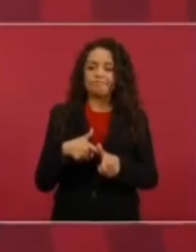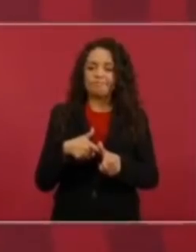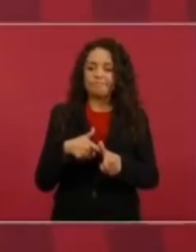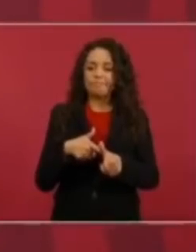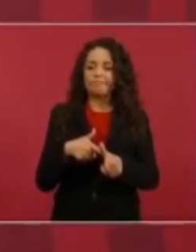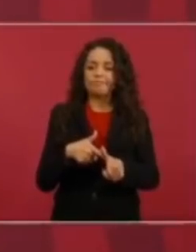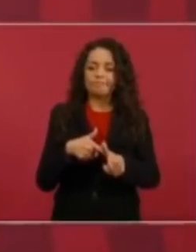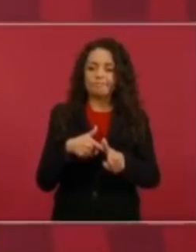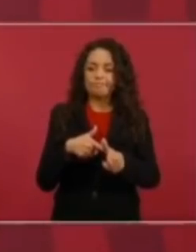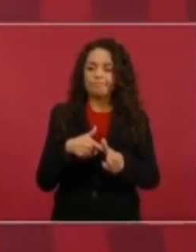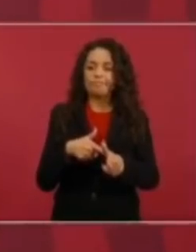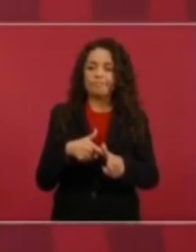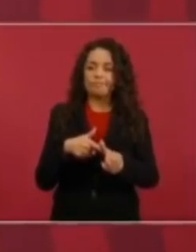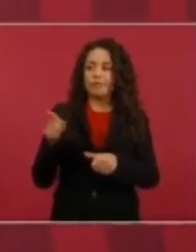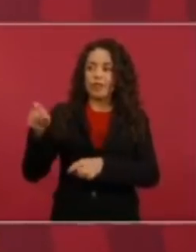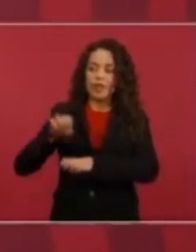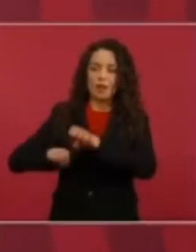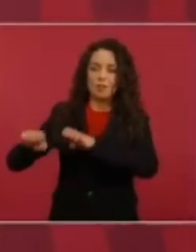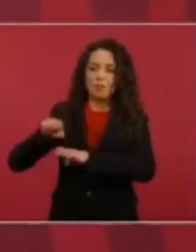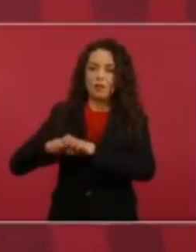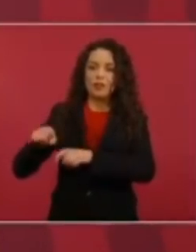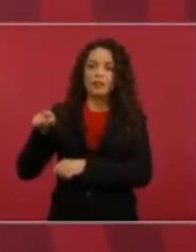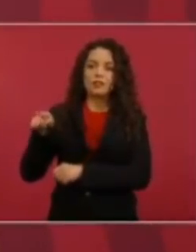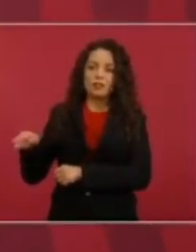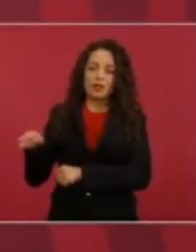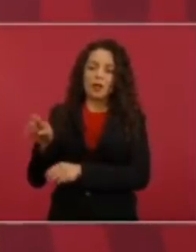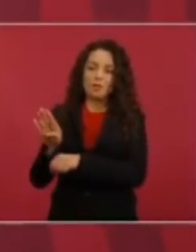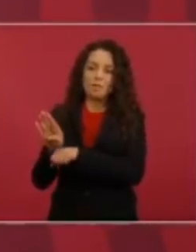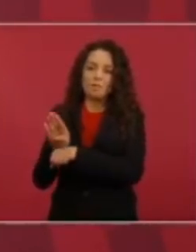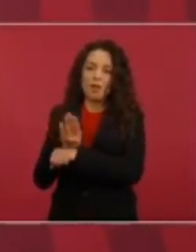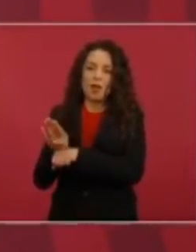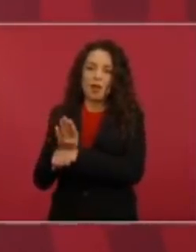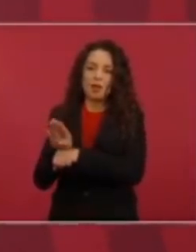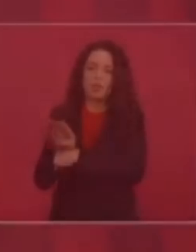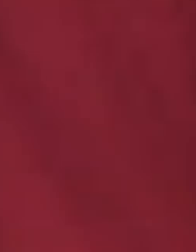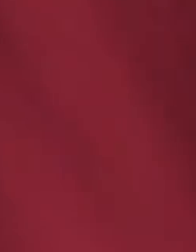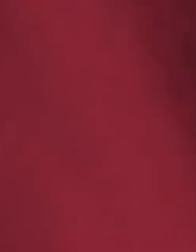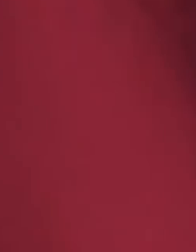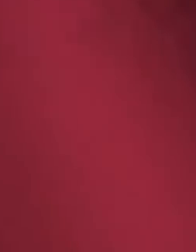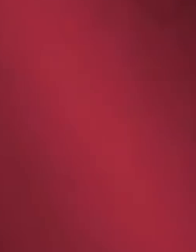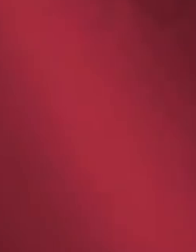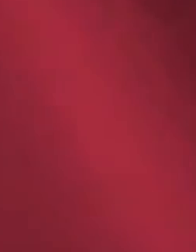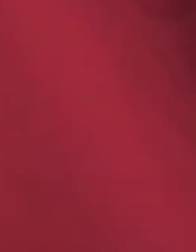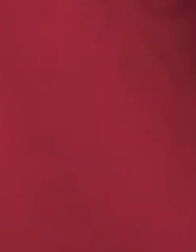las empresas particulares sobre todo extranjeras